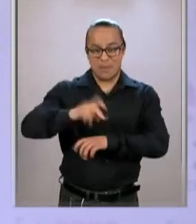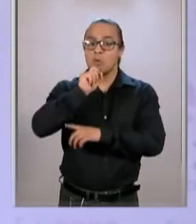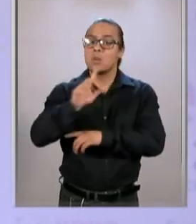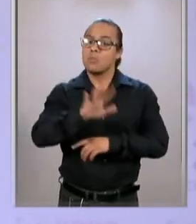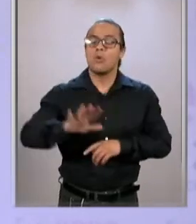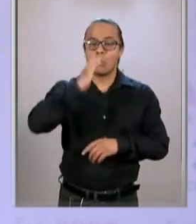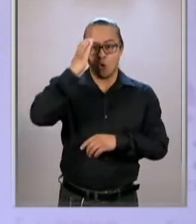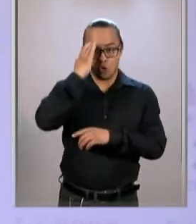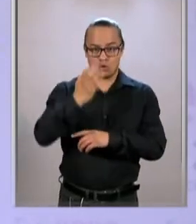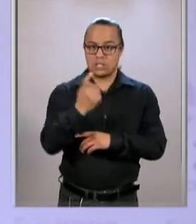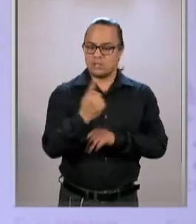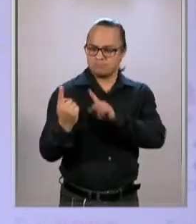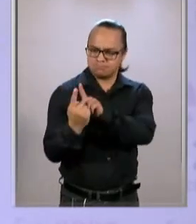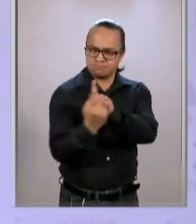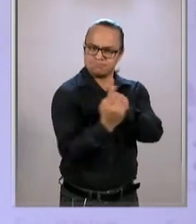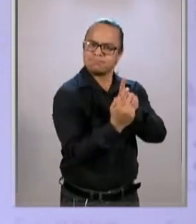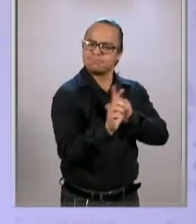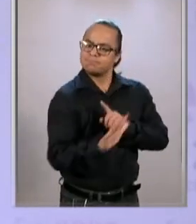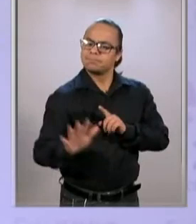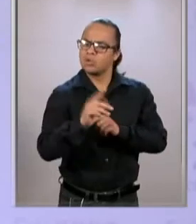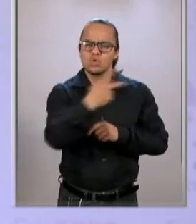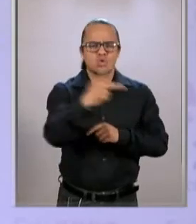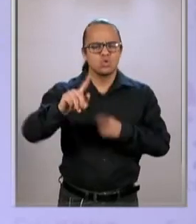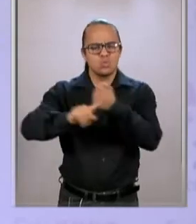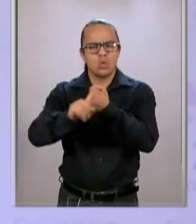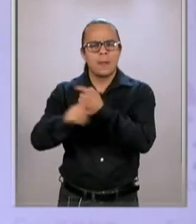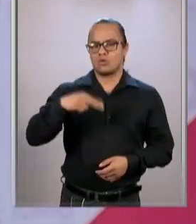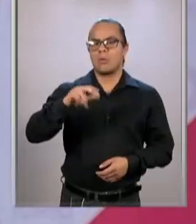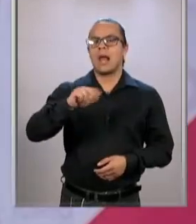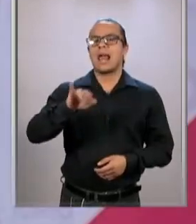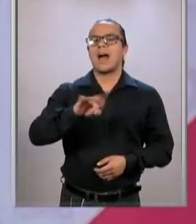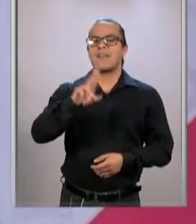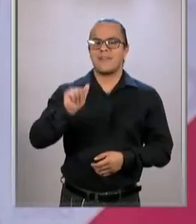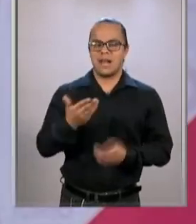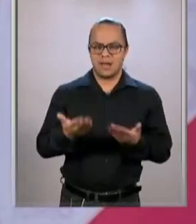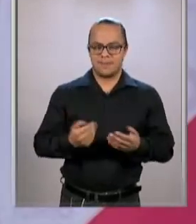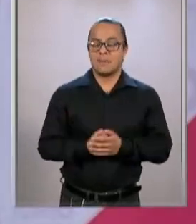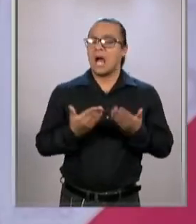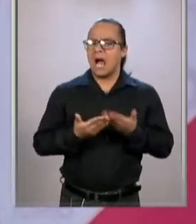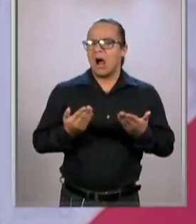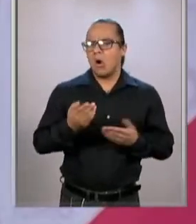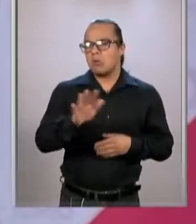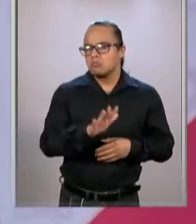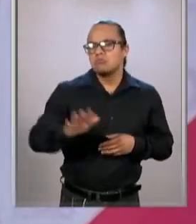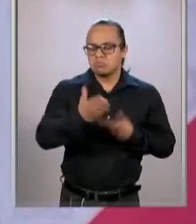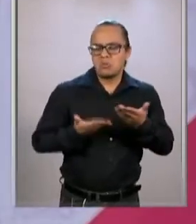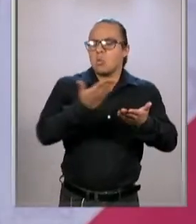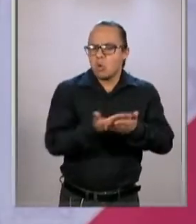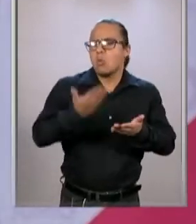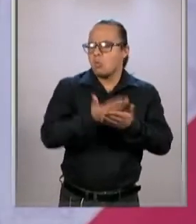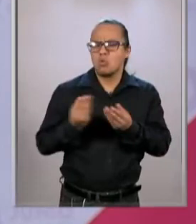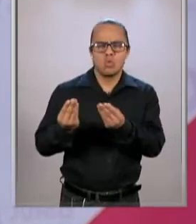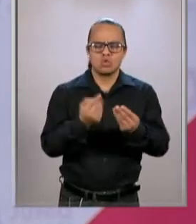conocer de viva voz y de frente los problemas que viven nuestros mexiquenses. Esta noche van a escuchar muchas propuestas, pero